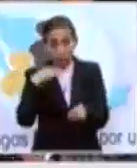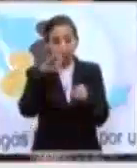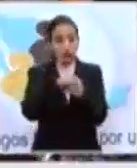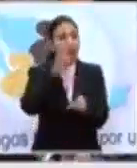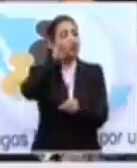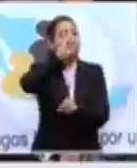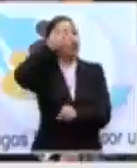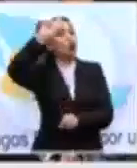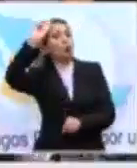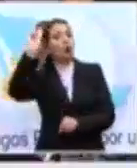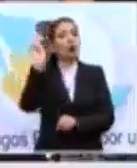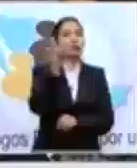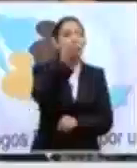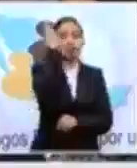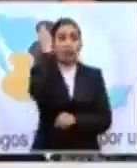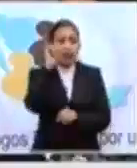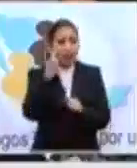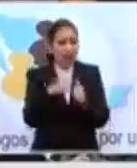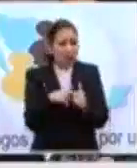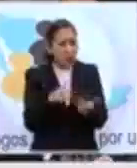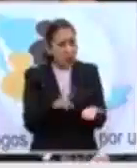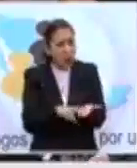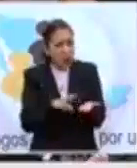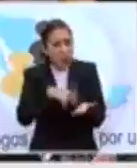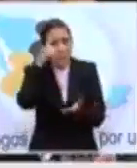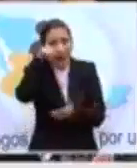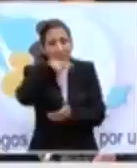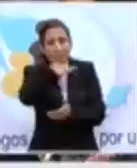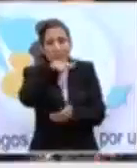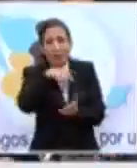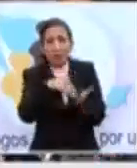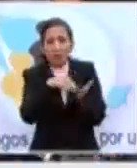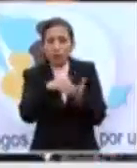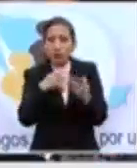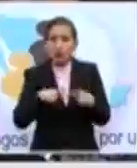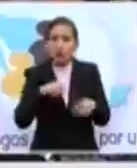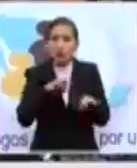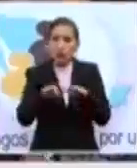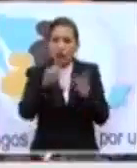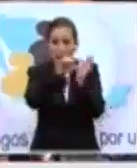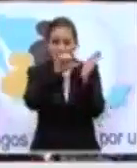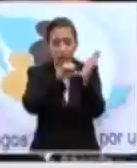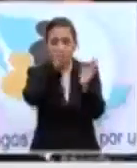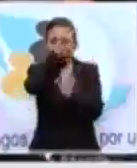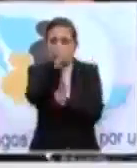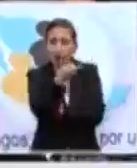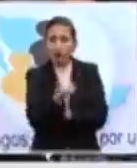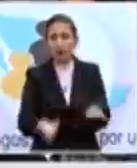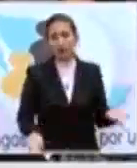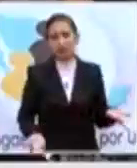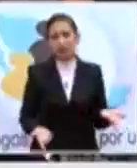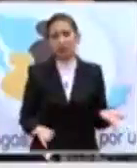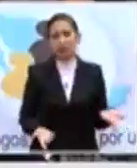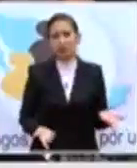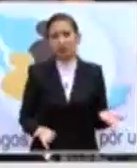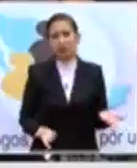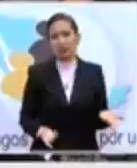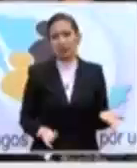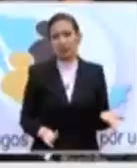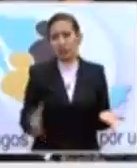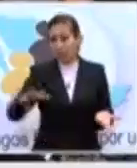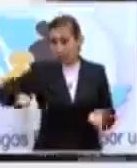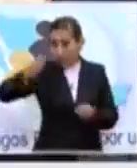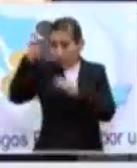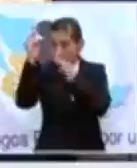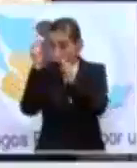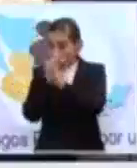como universal algo que solo vale para 17 millones de trabajadores del apartado A. O sea, en cualquier parte del mundo